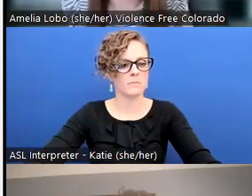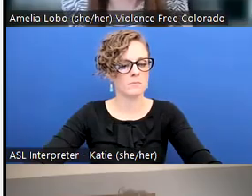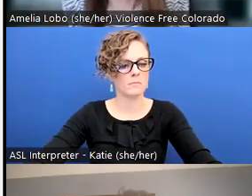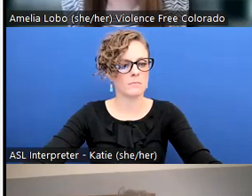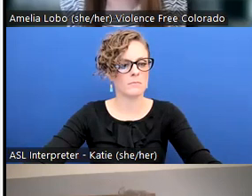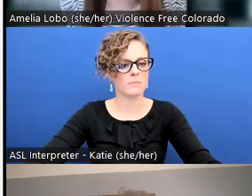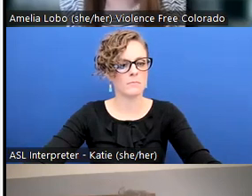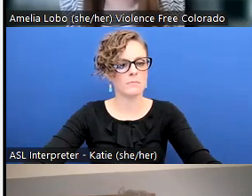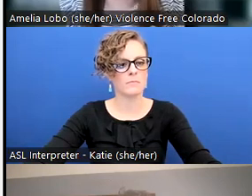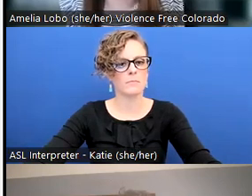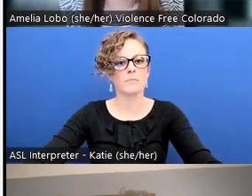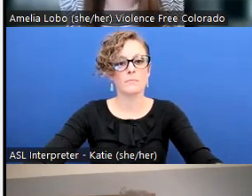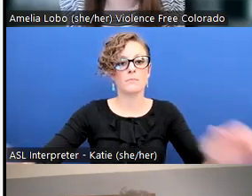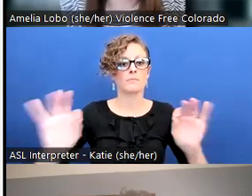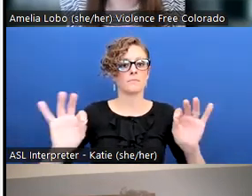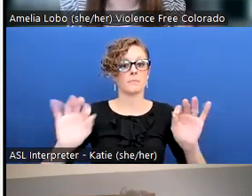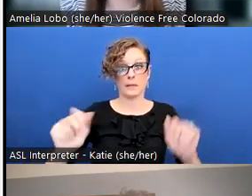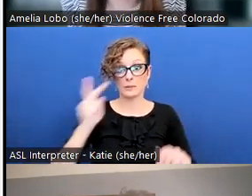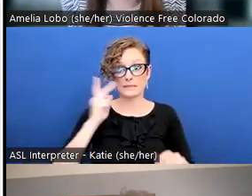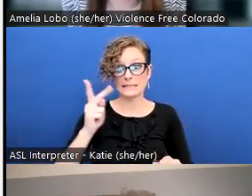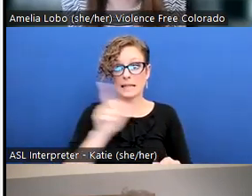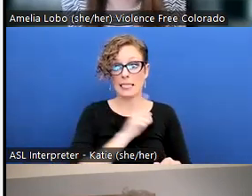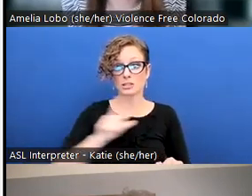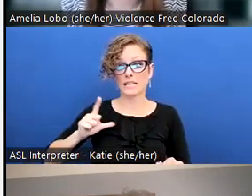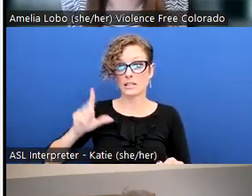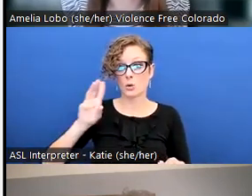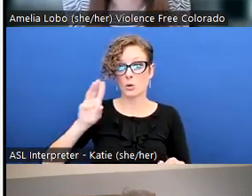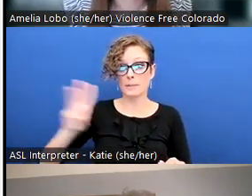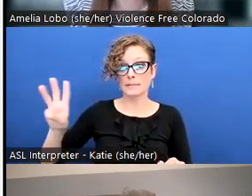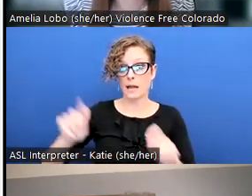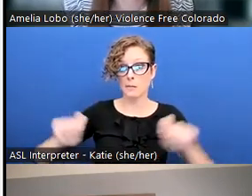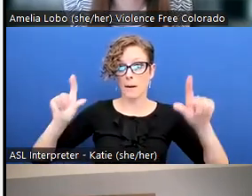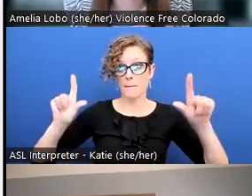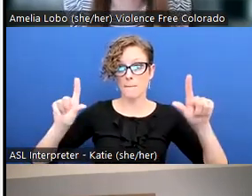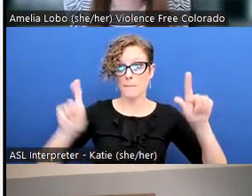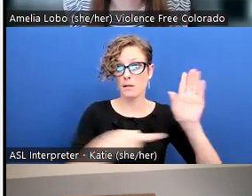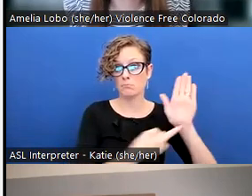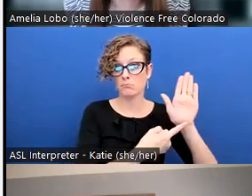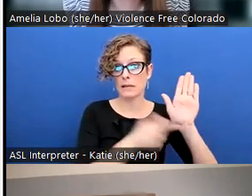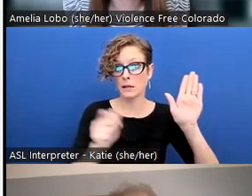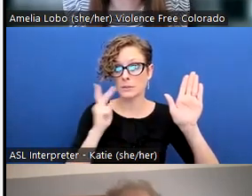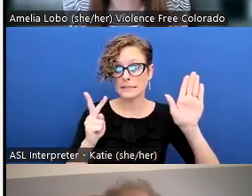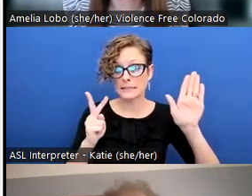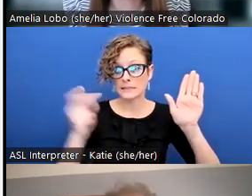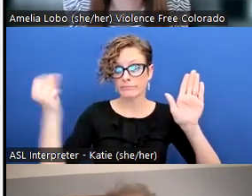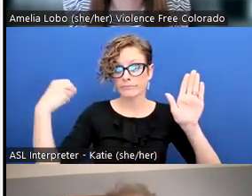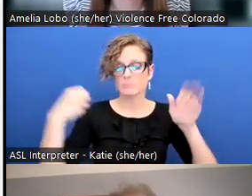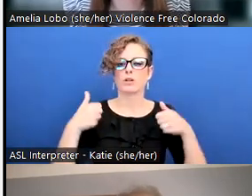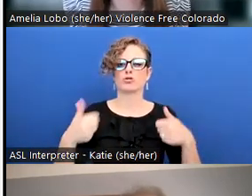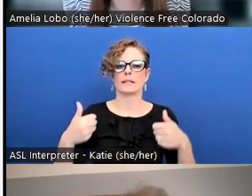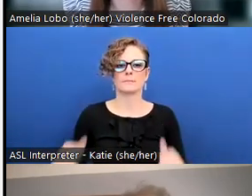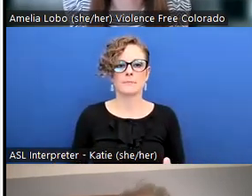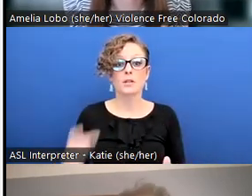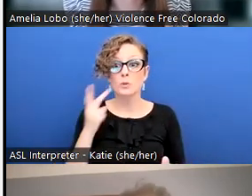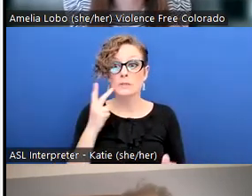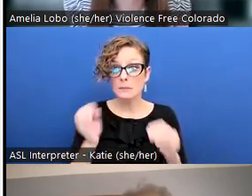Okay, can we see the legislature website right now? Ahora, como pueden ver, la Asamblea General del Estado de Colorado, pues con